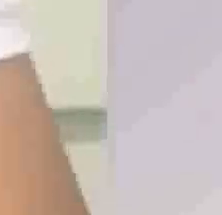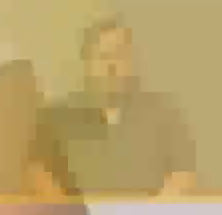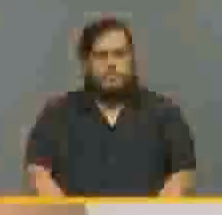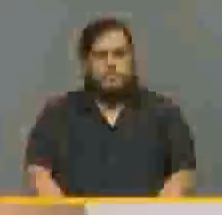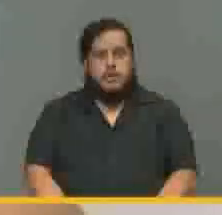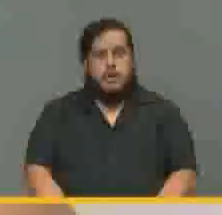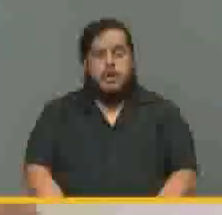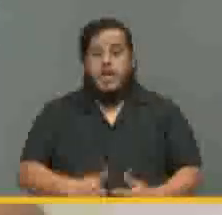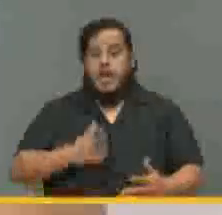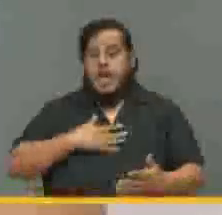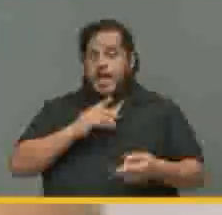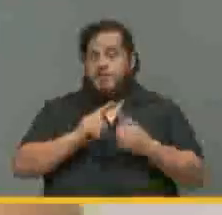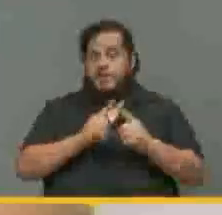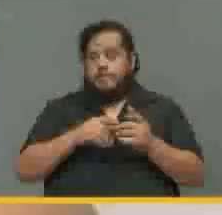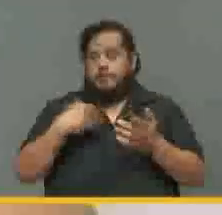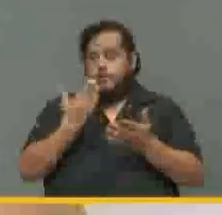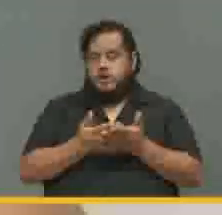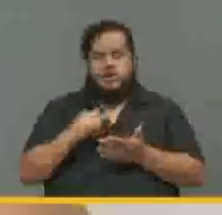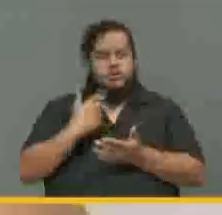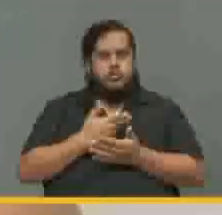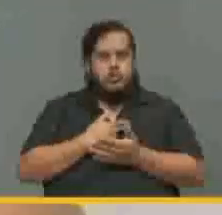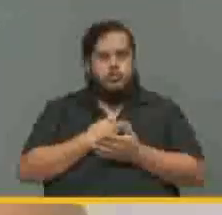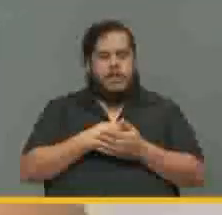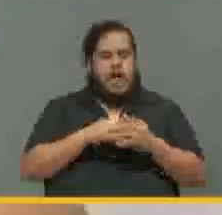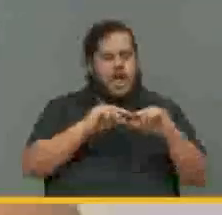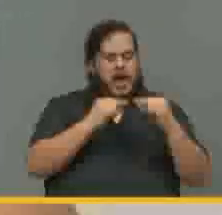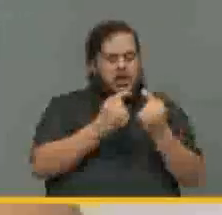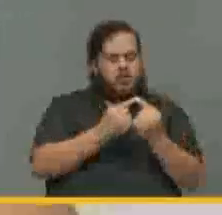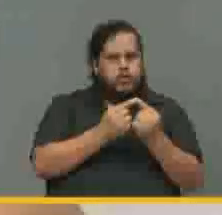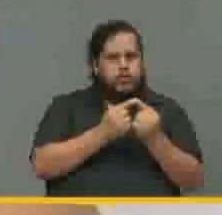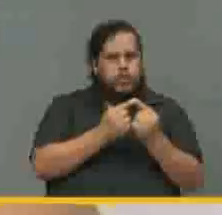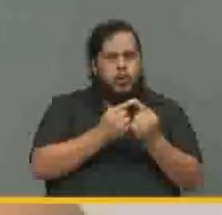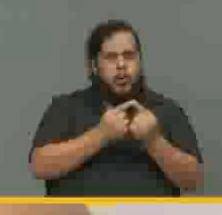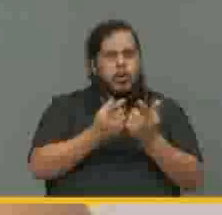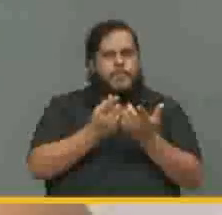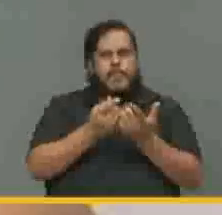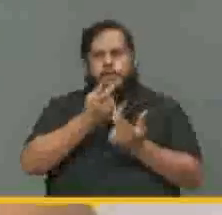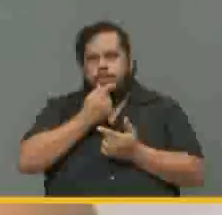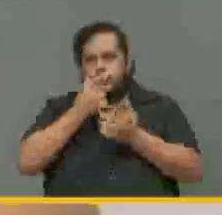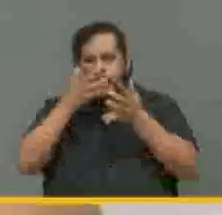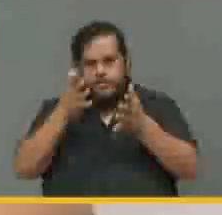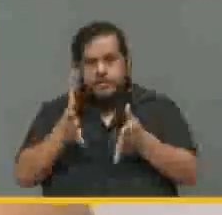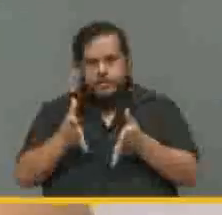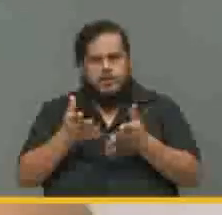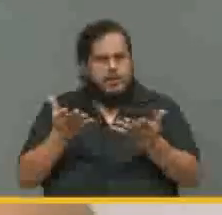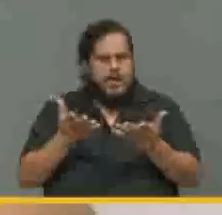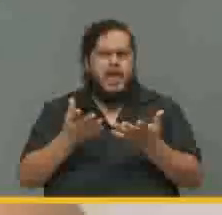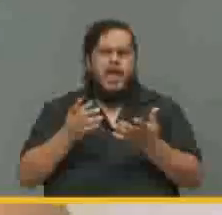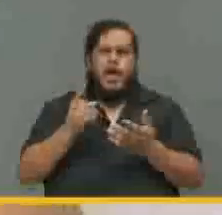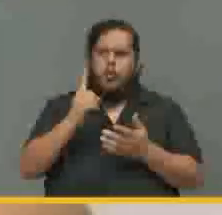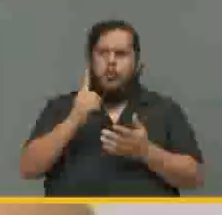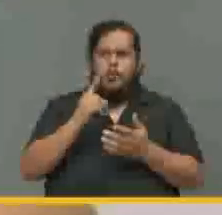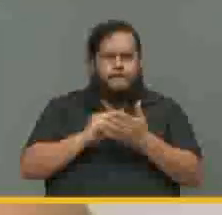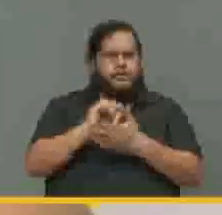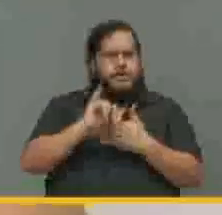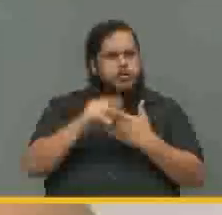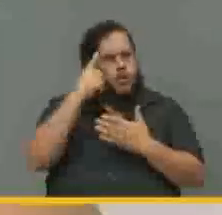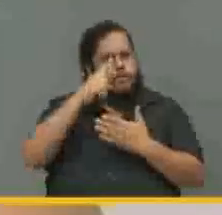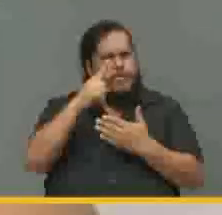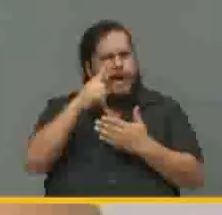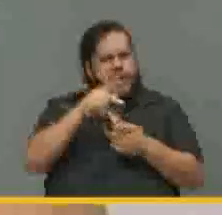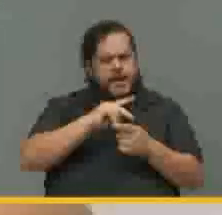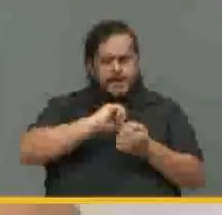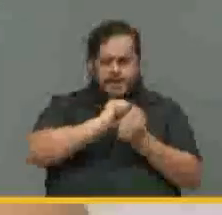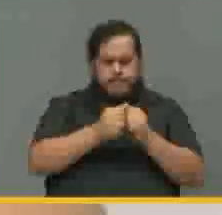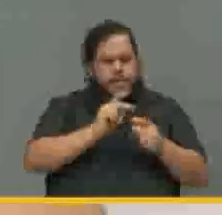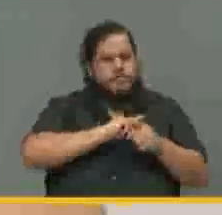Unidos. Llegando nosotros a la comisión de arbitraje, nos hemos enterado de que hay un proyecto para profesionalizar el arbitraje. Ya está muy encaminado, ya